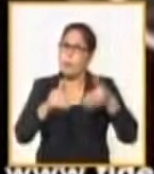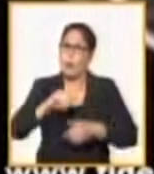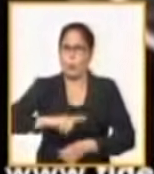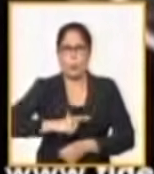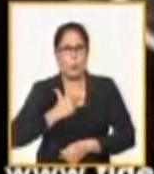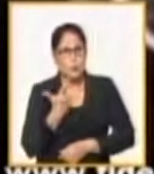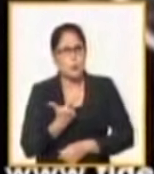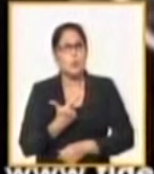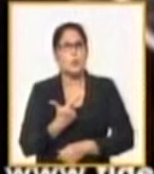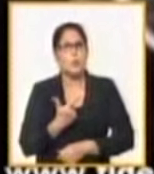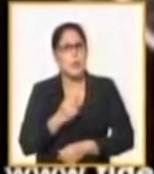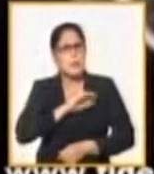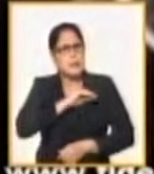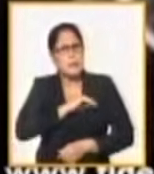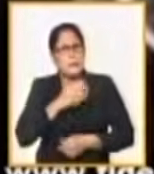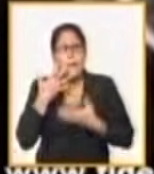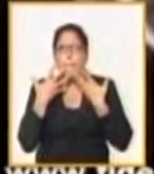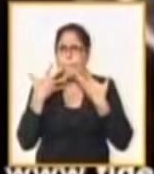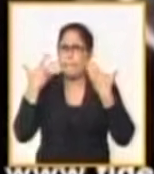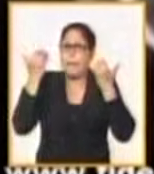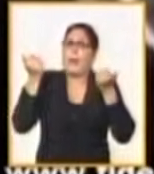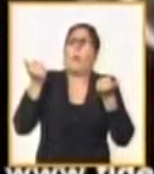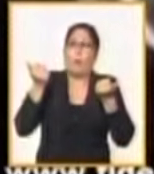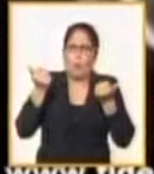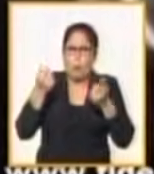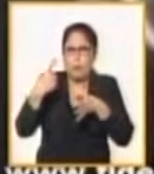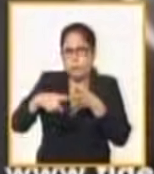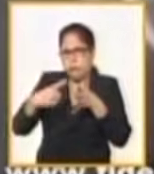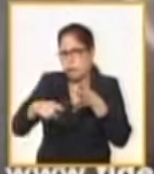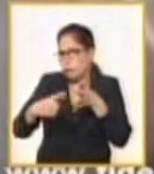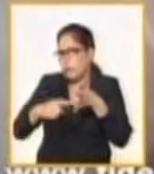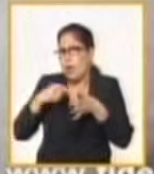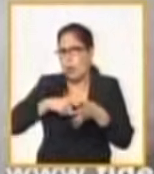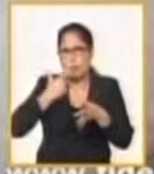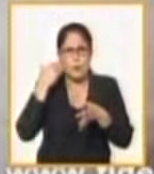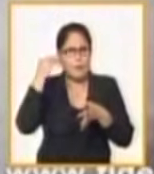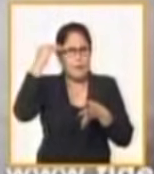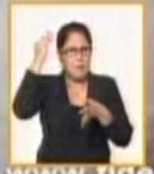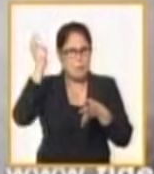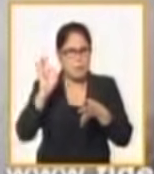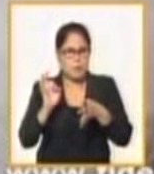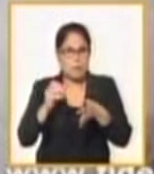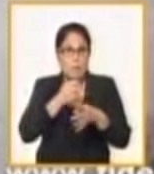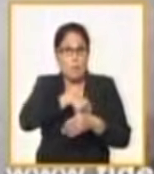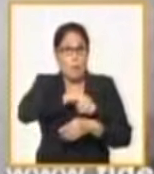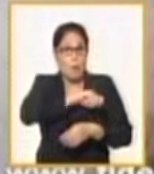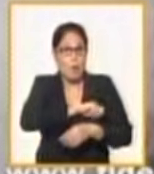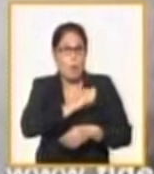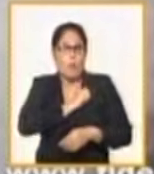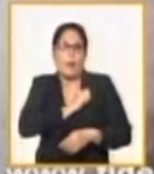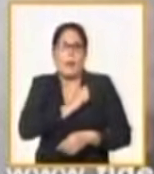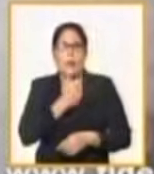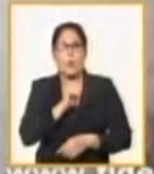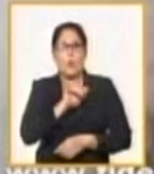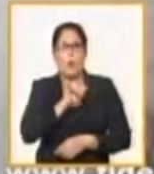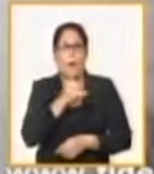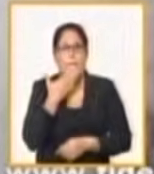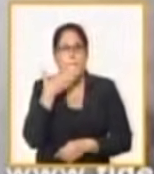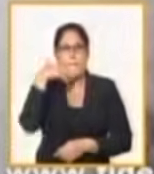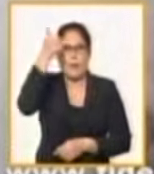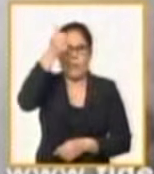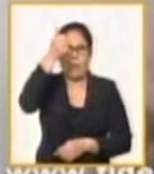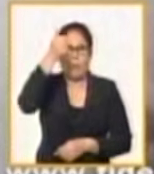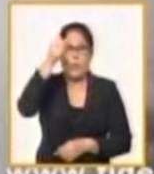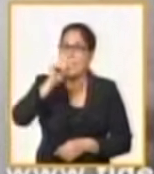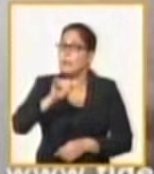vida mejor en el orden material, queremos para el pueblo una vida mejor también